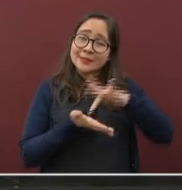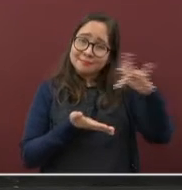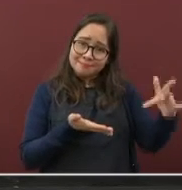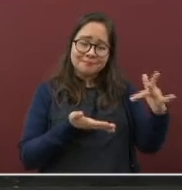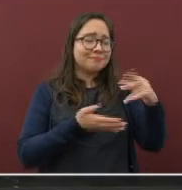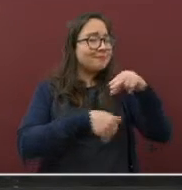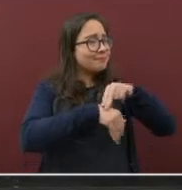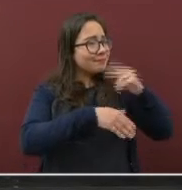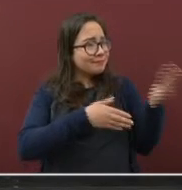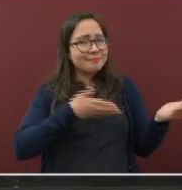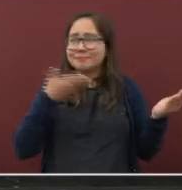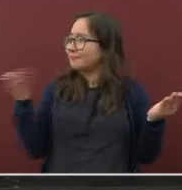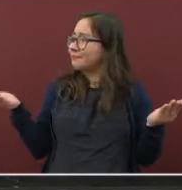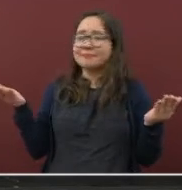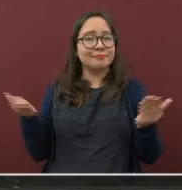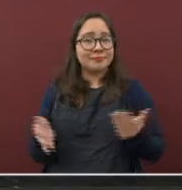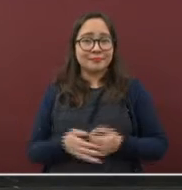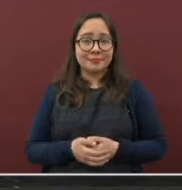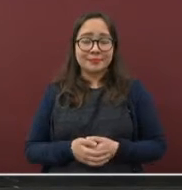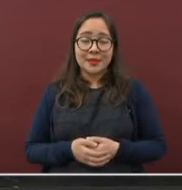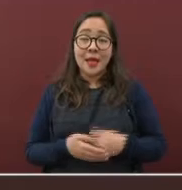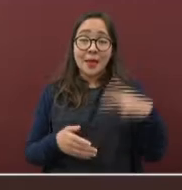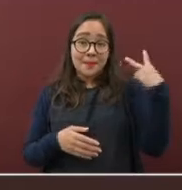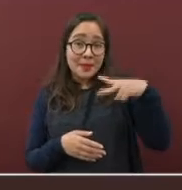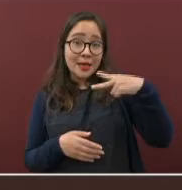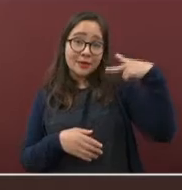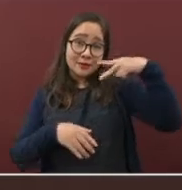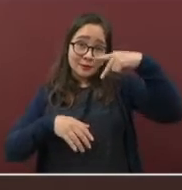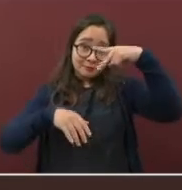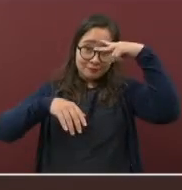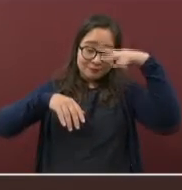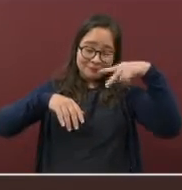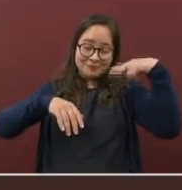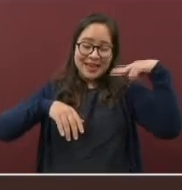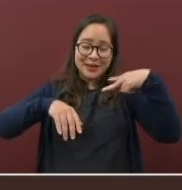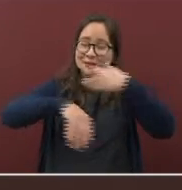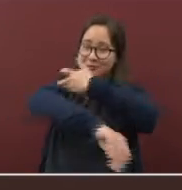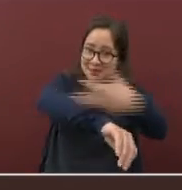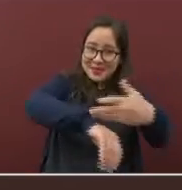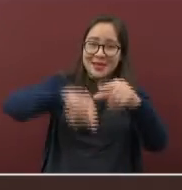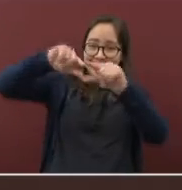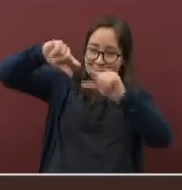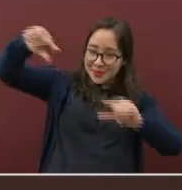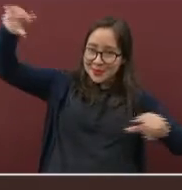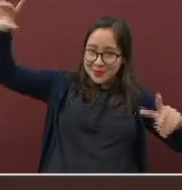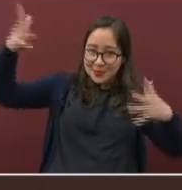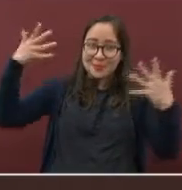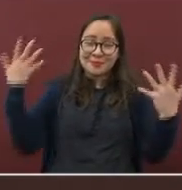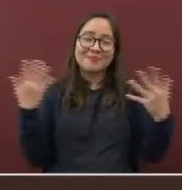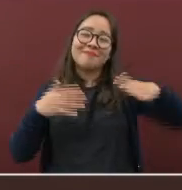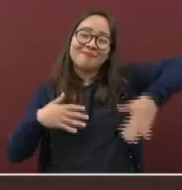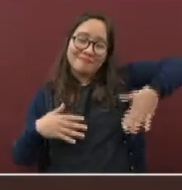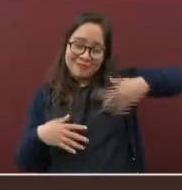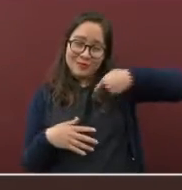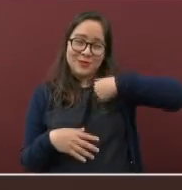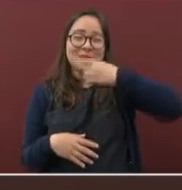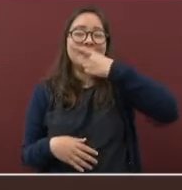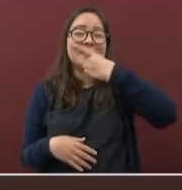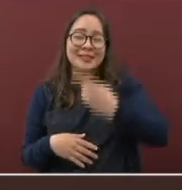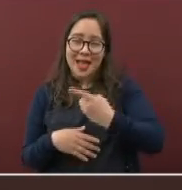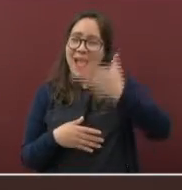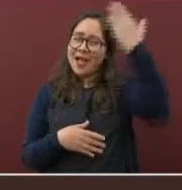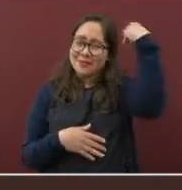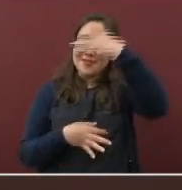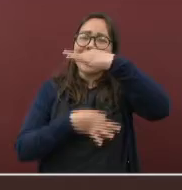gerardo respetable familia veracruzana como les comentaba y como ya lo habíamos anunciado con